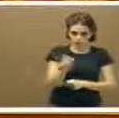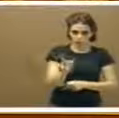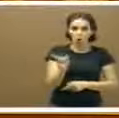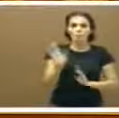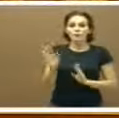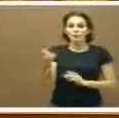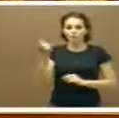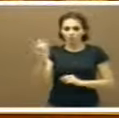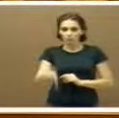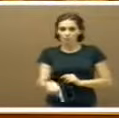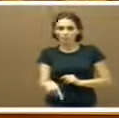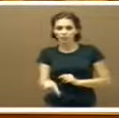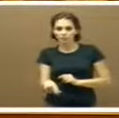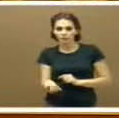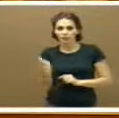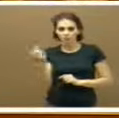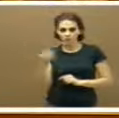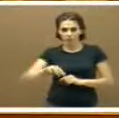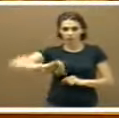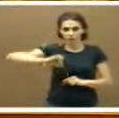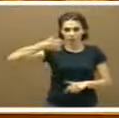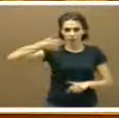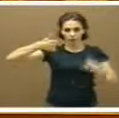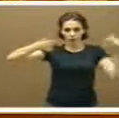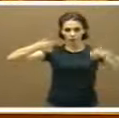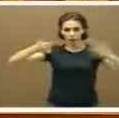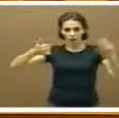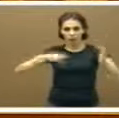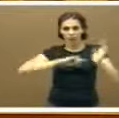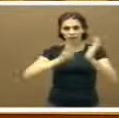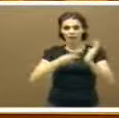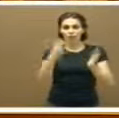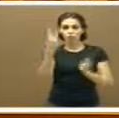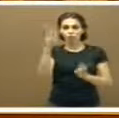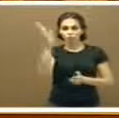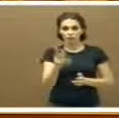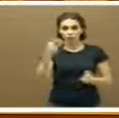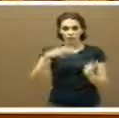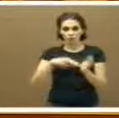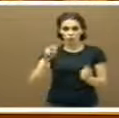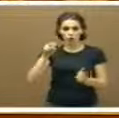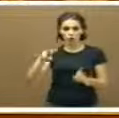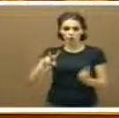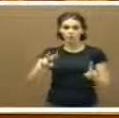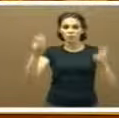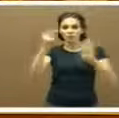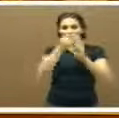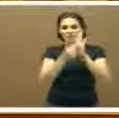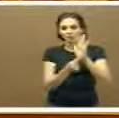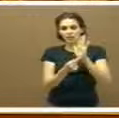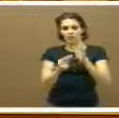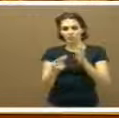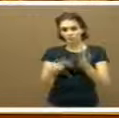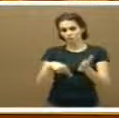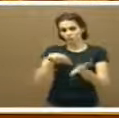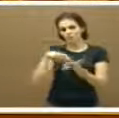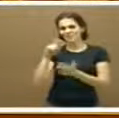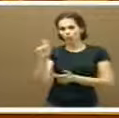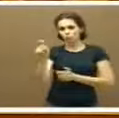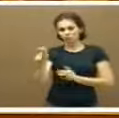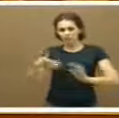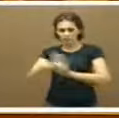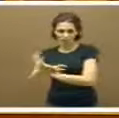también ha estado y se aprobó aquí la Ley 2-2012 de medidas tributarias, que supuso un incremento de